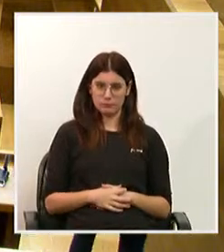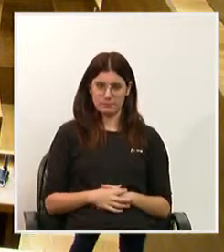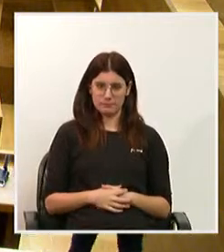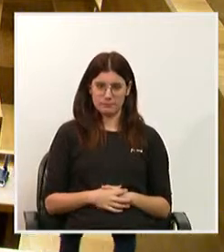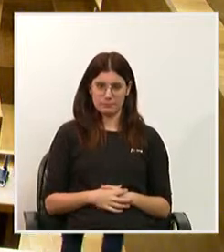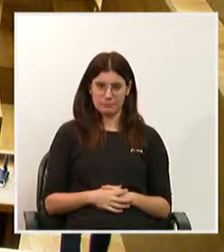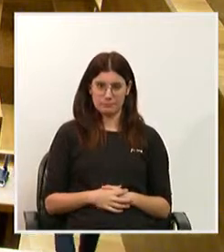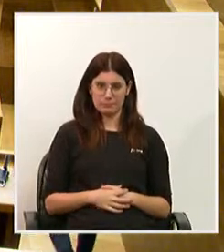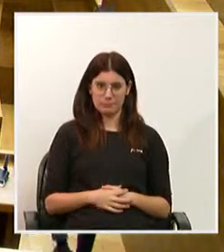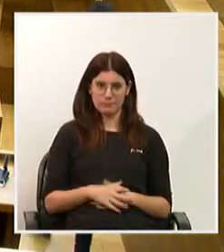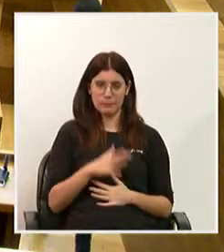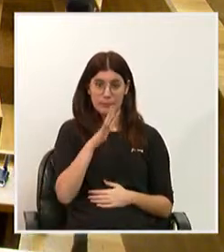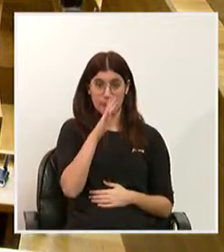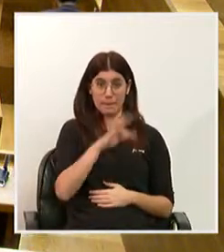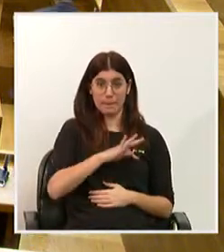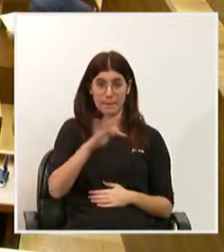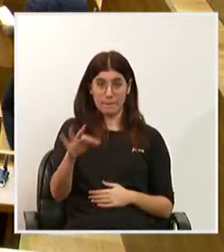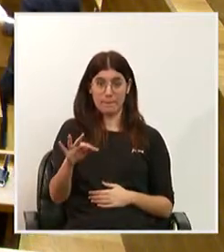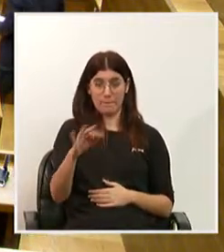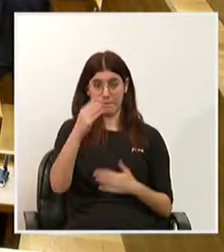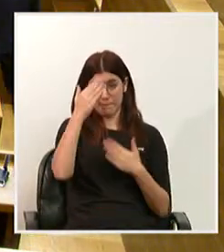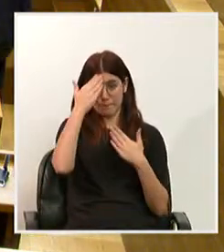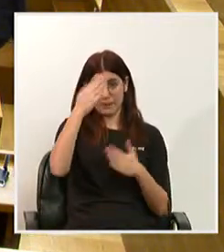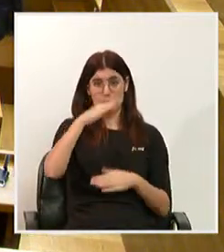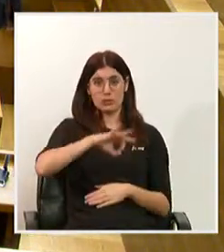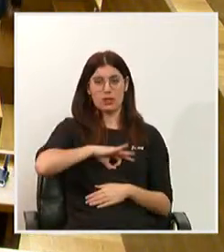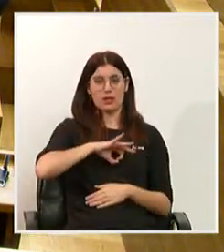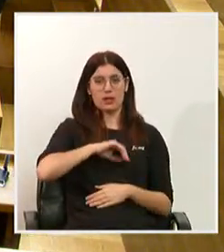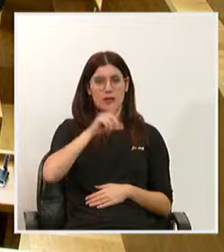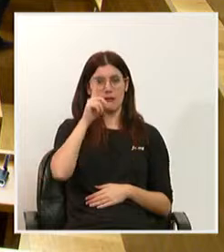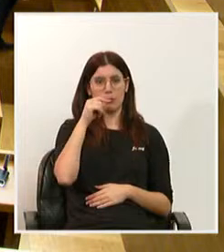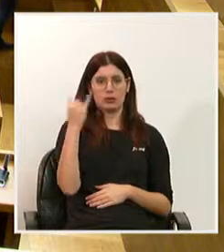gracias laab diputado José